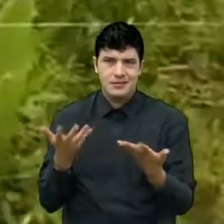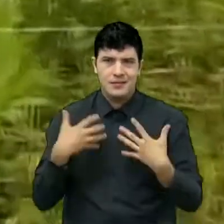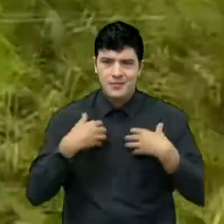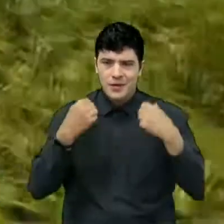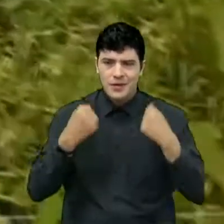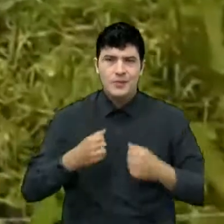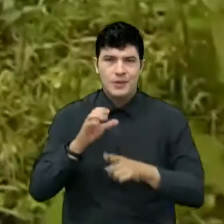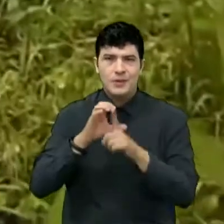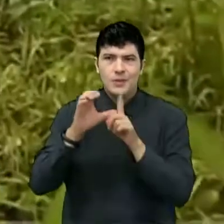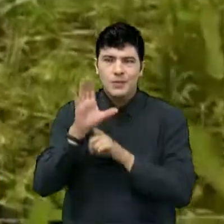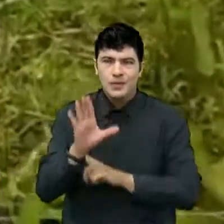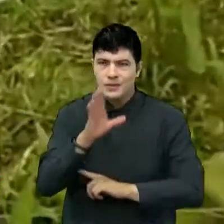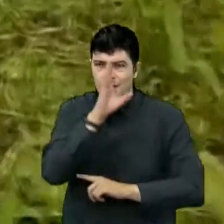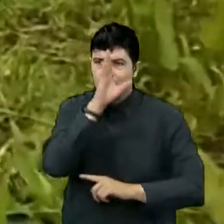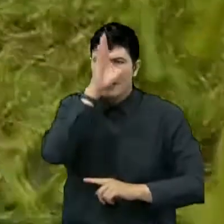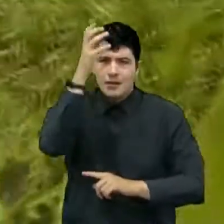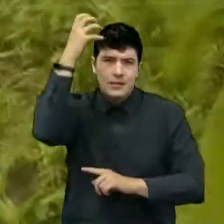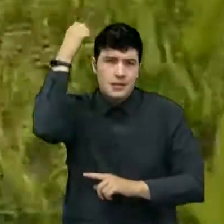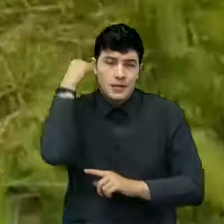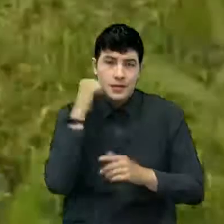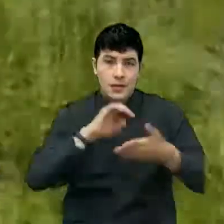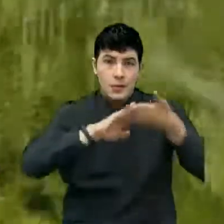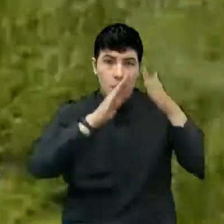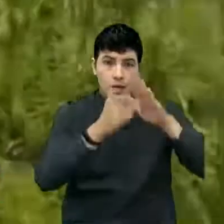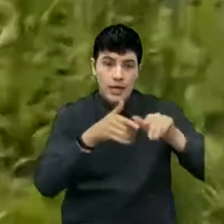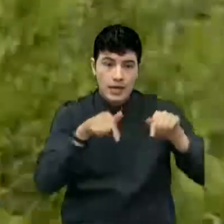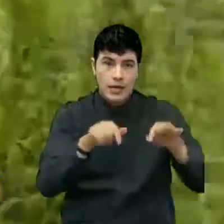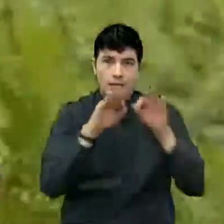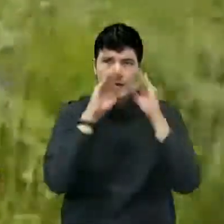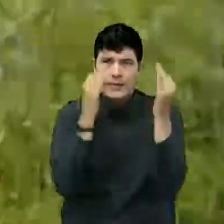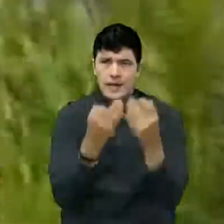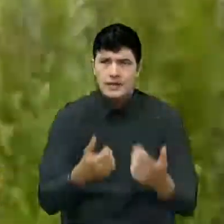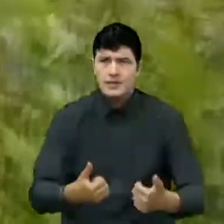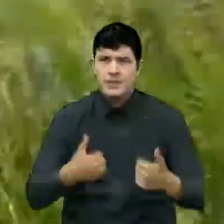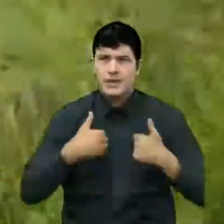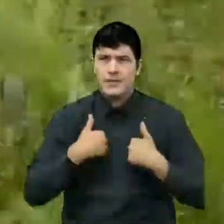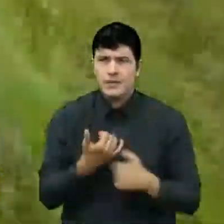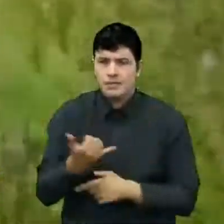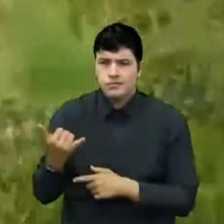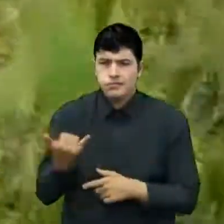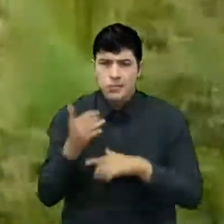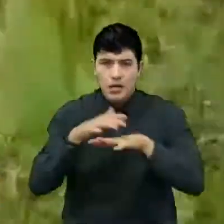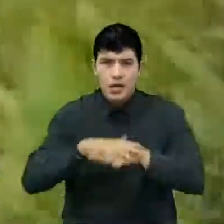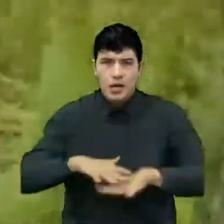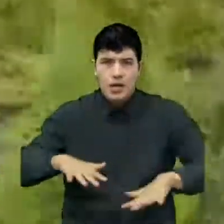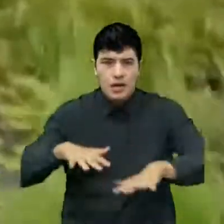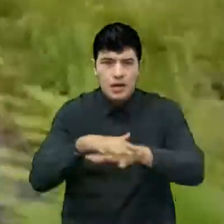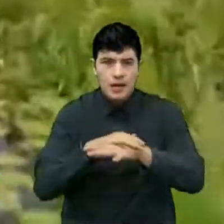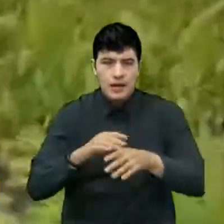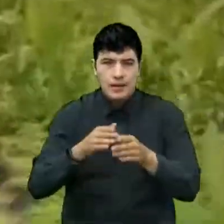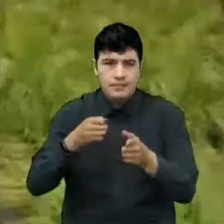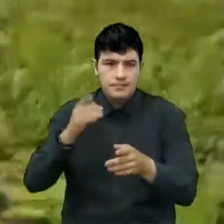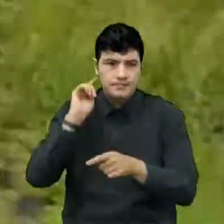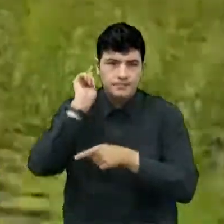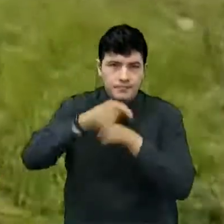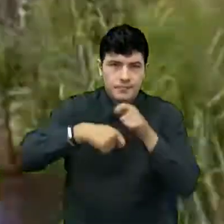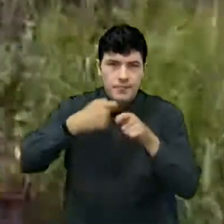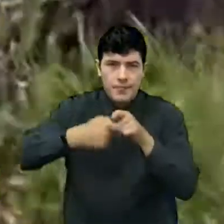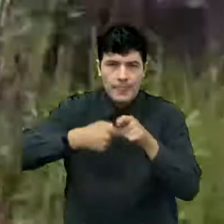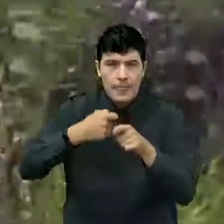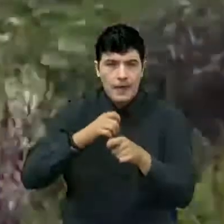nosotros. Muchas de nuestras familias, mucho de esta comunidad se beneficia en cuanto a la pesca, y también aquí